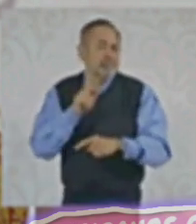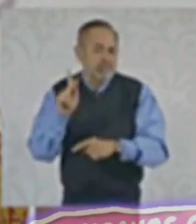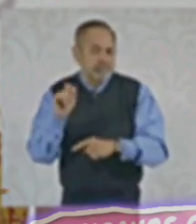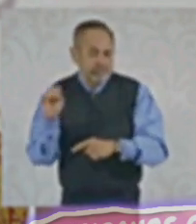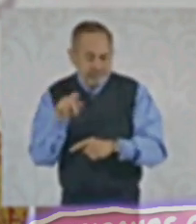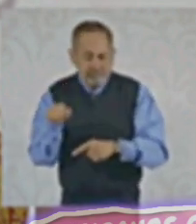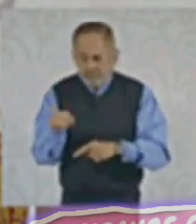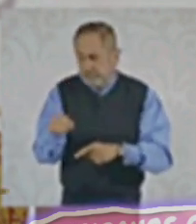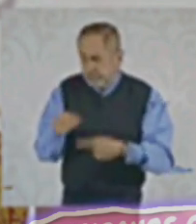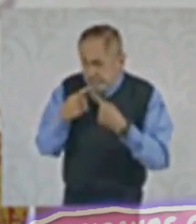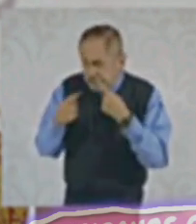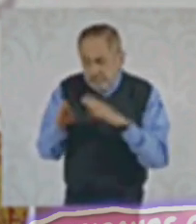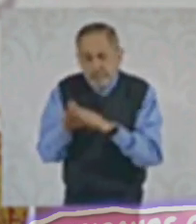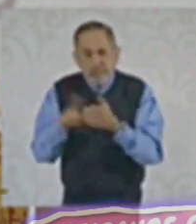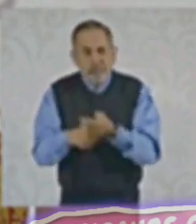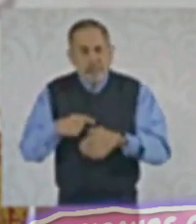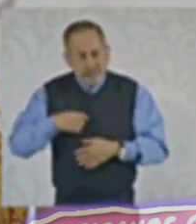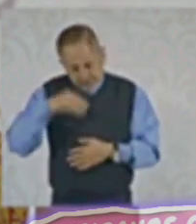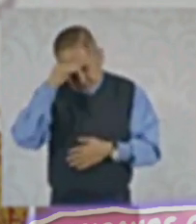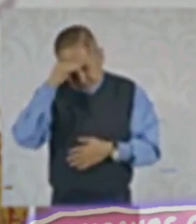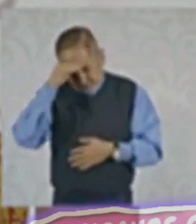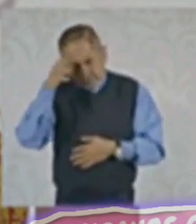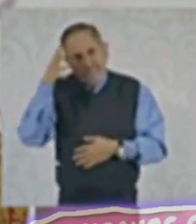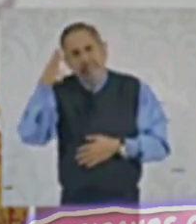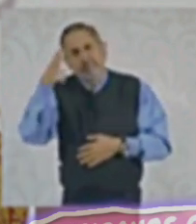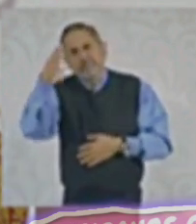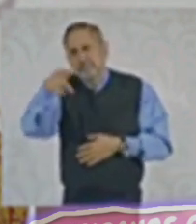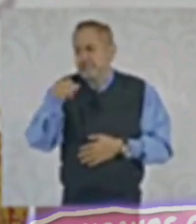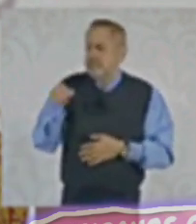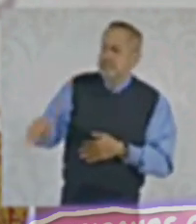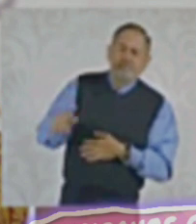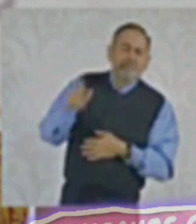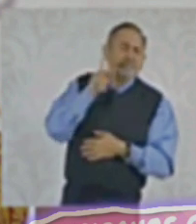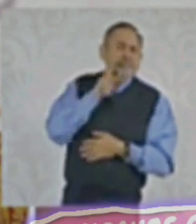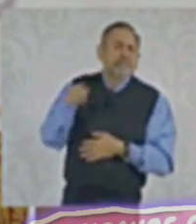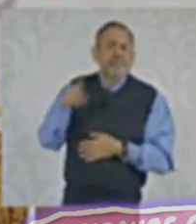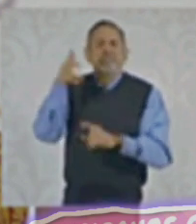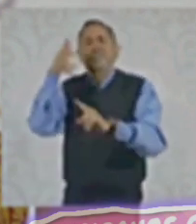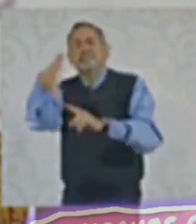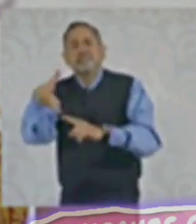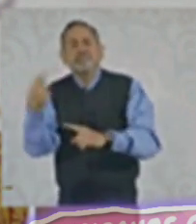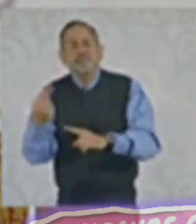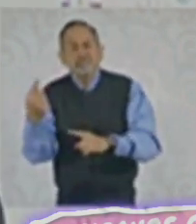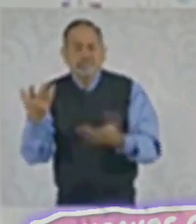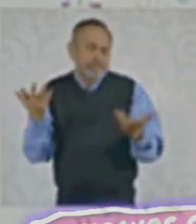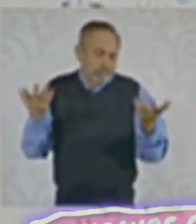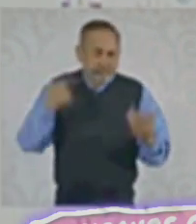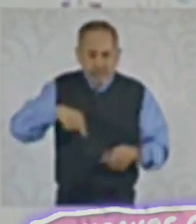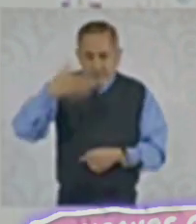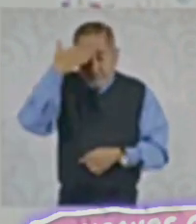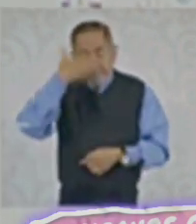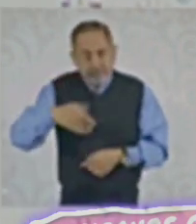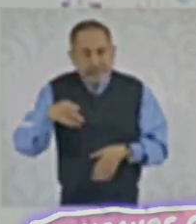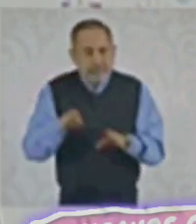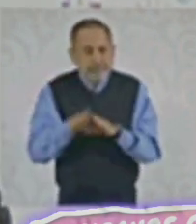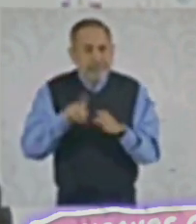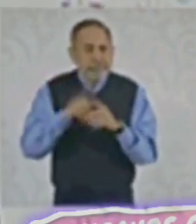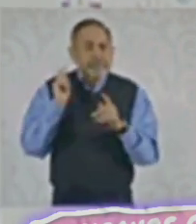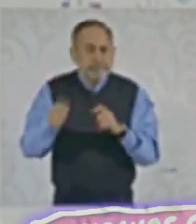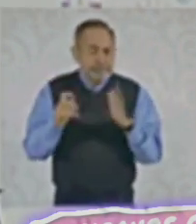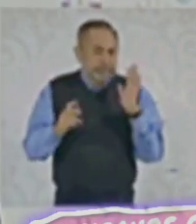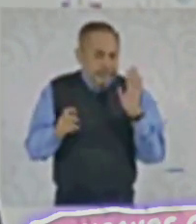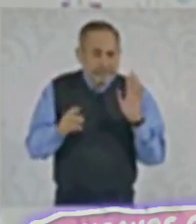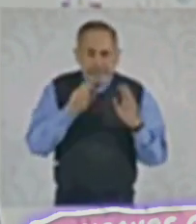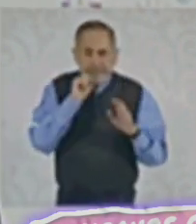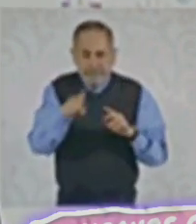sino también de la visión de largo plazo para Pemex. Como ustedes saben, nosotros,